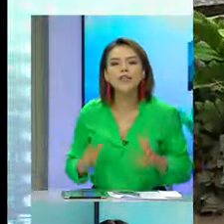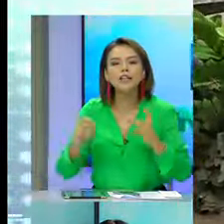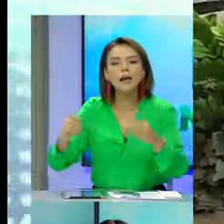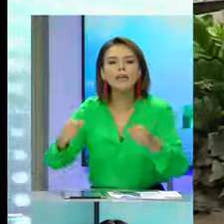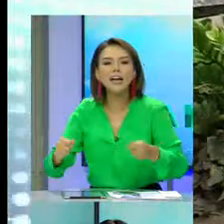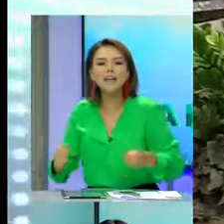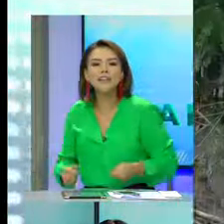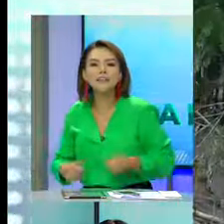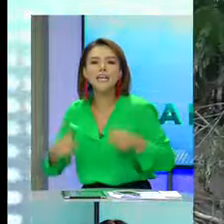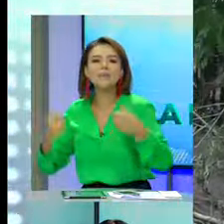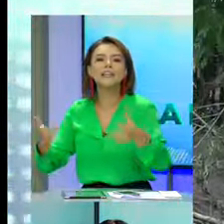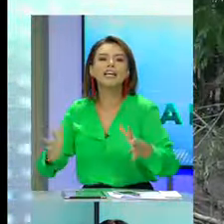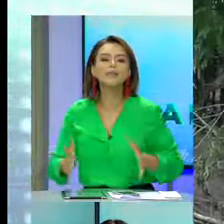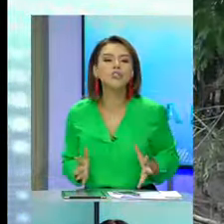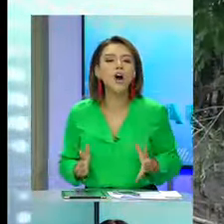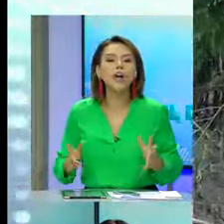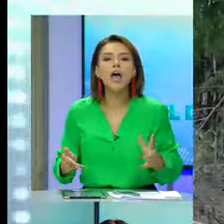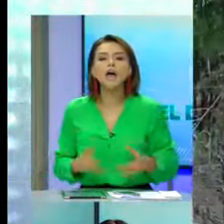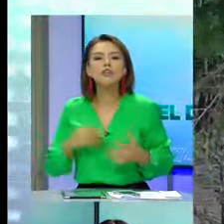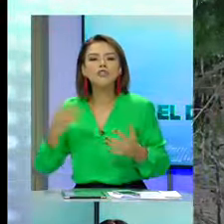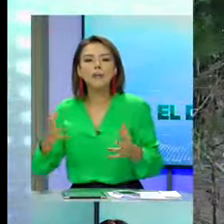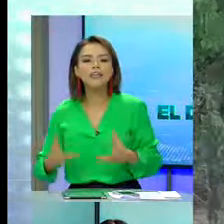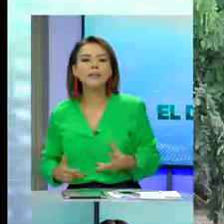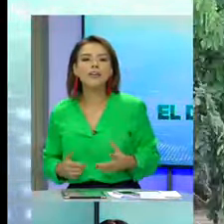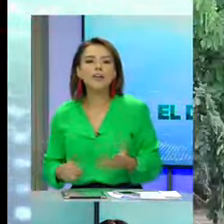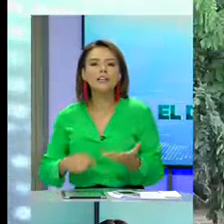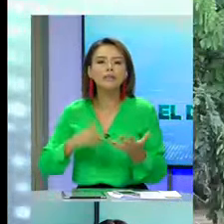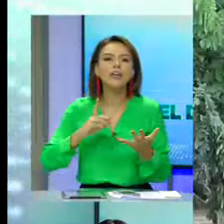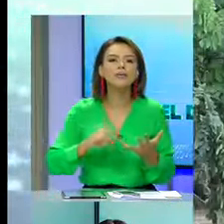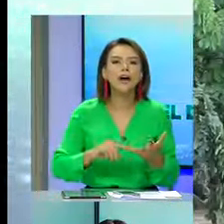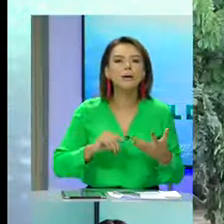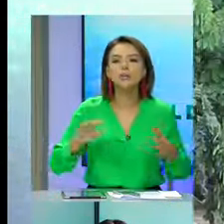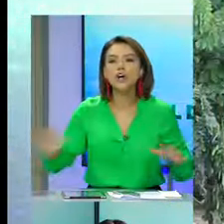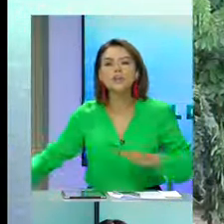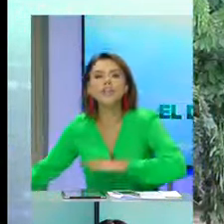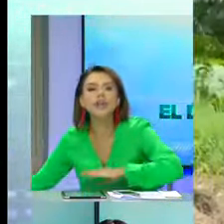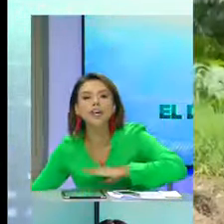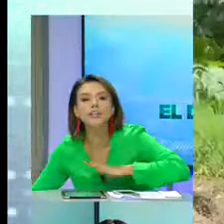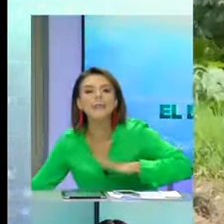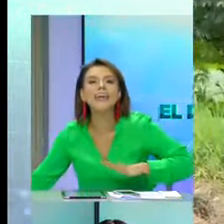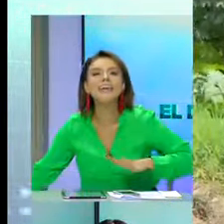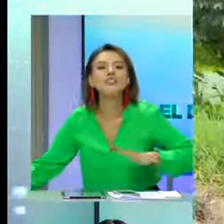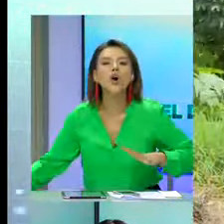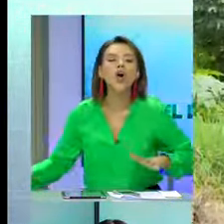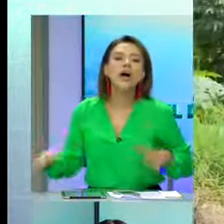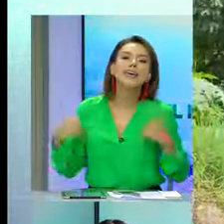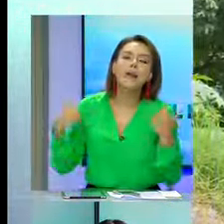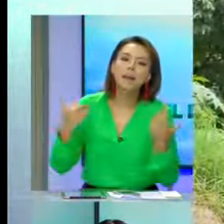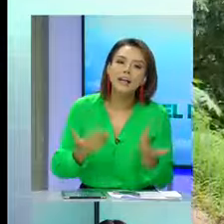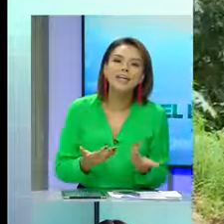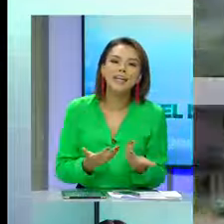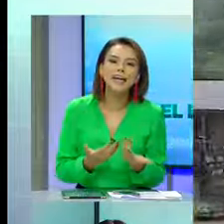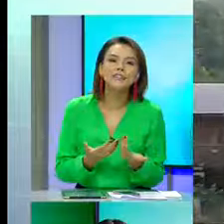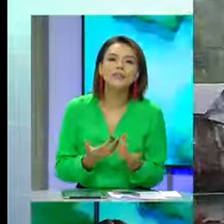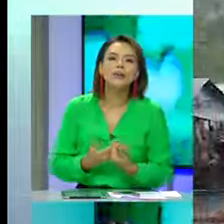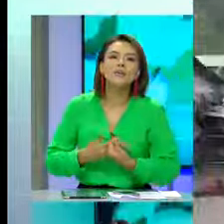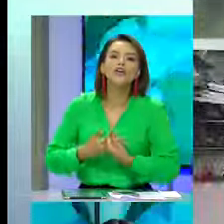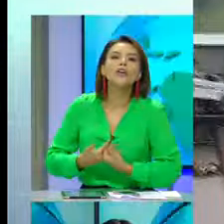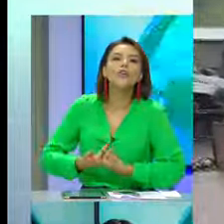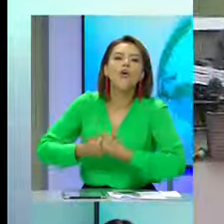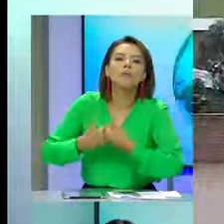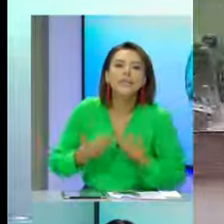tenía mi refri, se me dañó el televisor, no solamente me dieron eso, me dieron cama, colchón, me hicieron contrapiso y aparte de eso nos